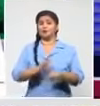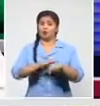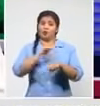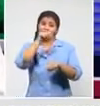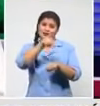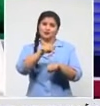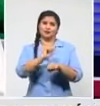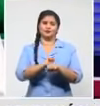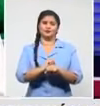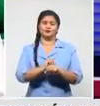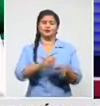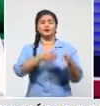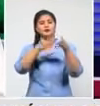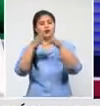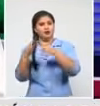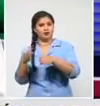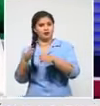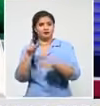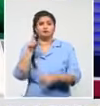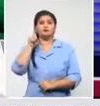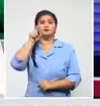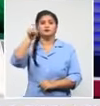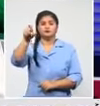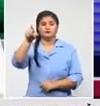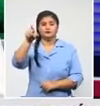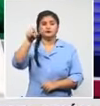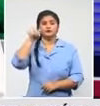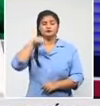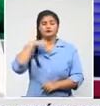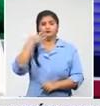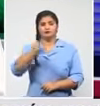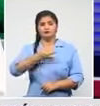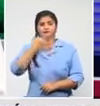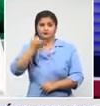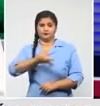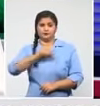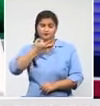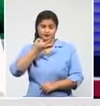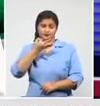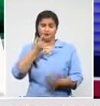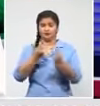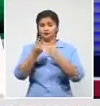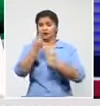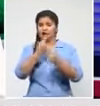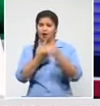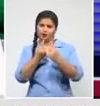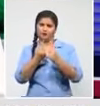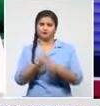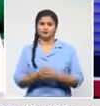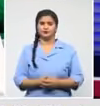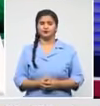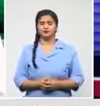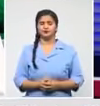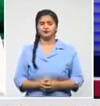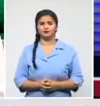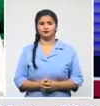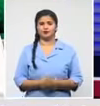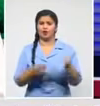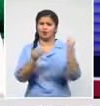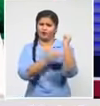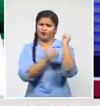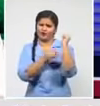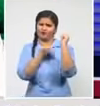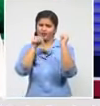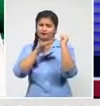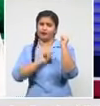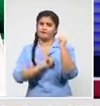si es el momento, pero yo por último quiero reforzar